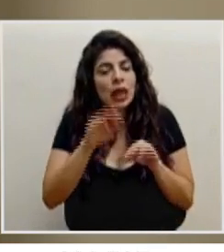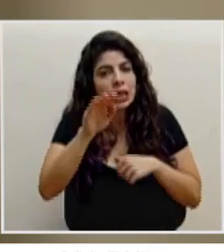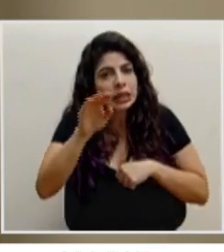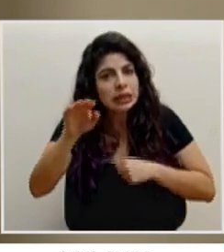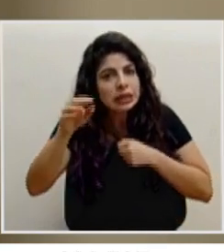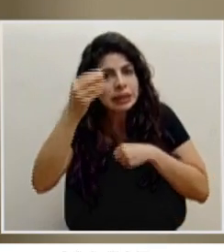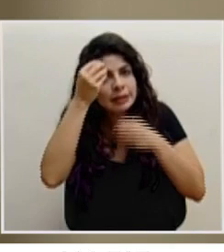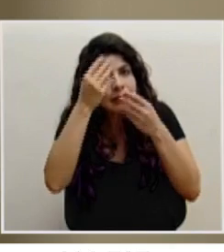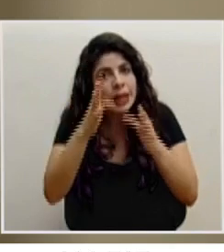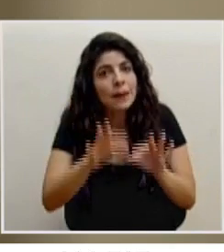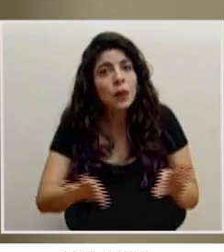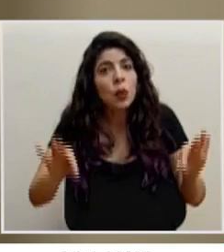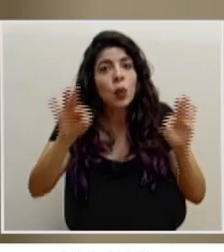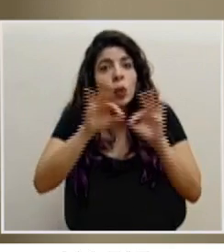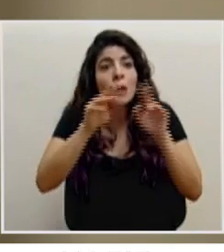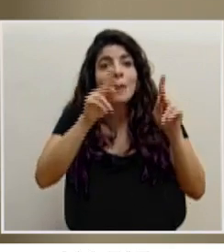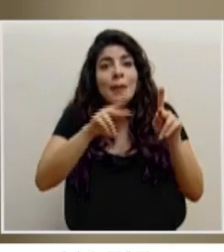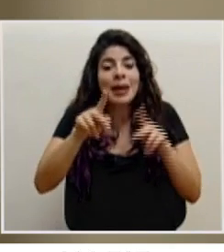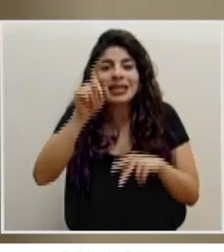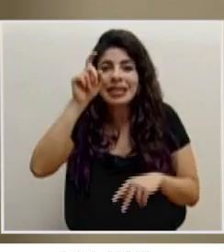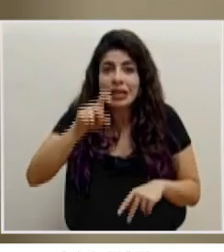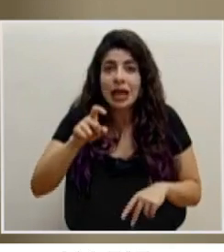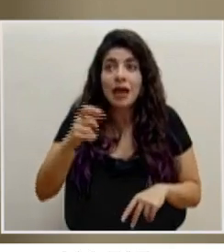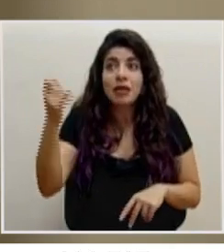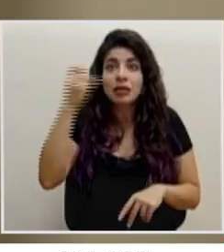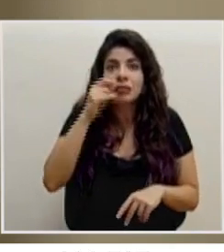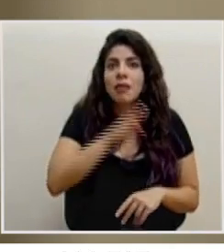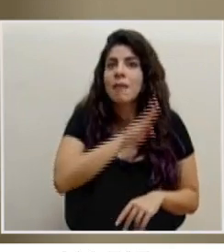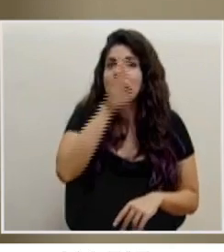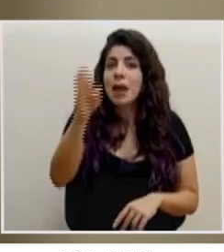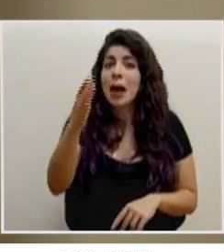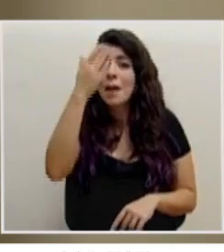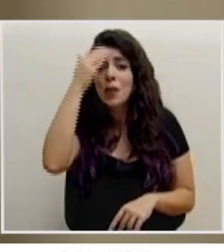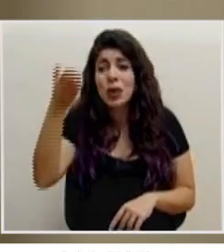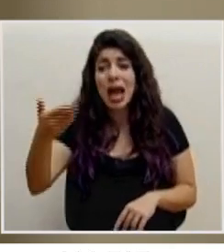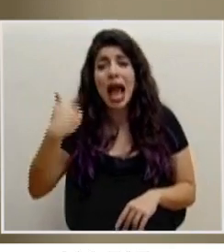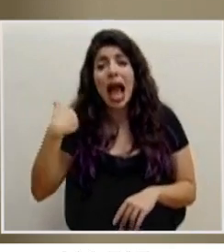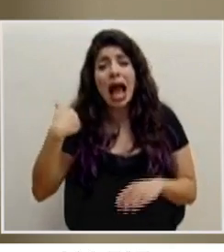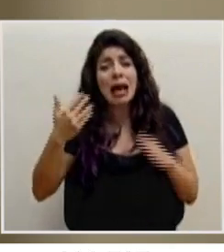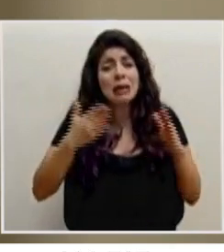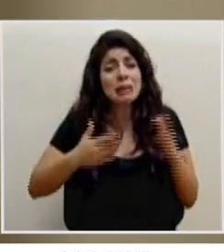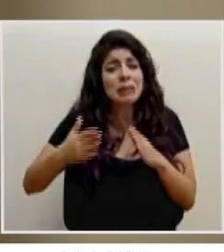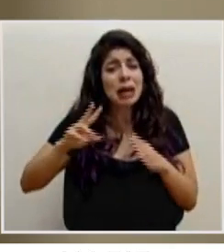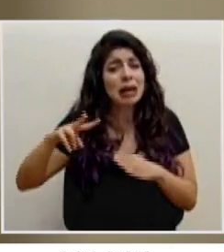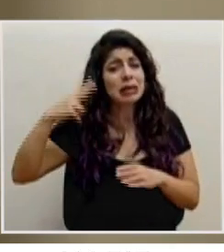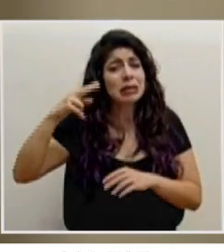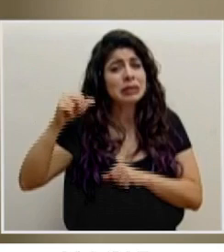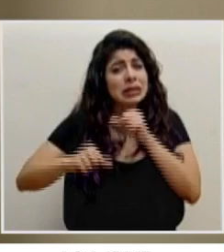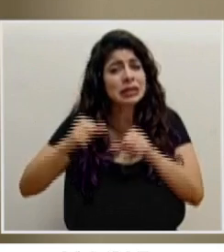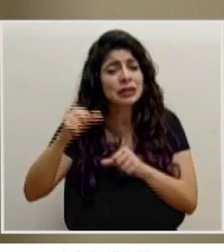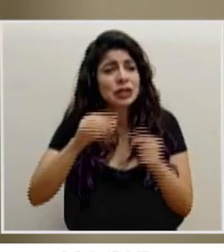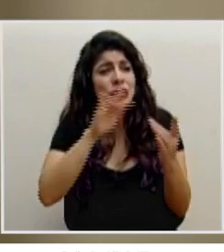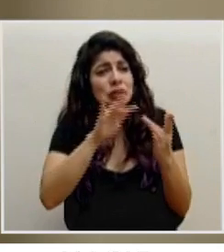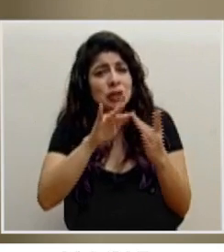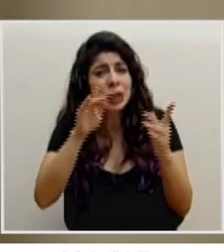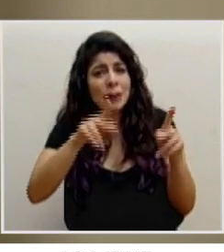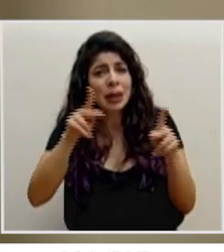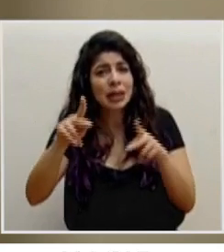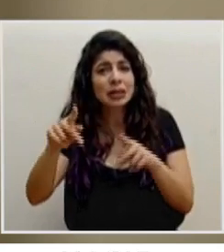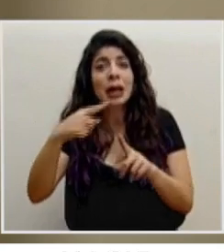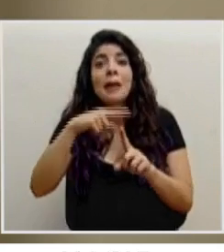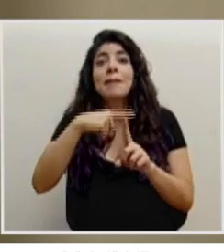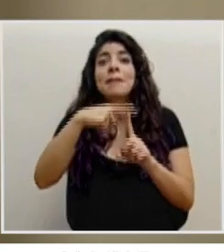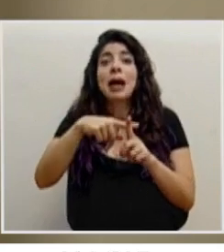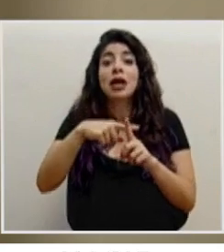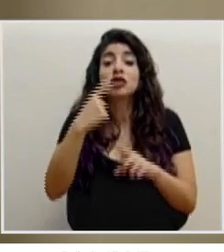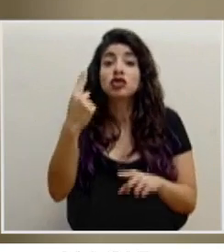la importancia de que las personas atiendan esta llamada porque se está haciendo este esfuerzo logístico para contactar a las personas y además de todo, no